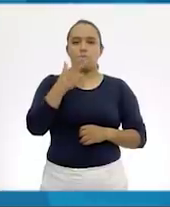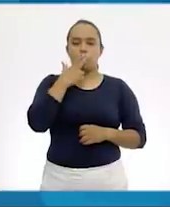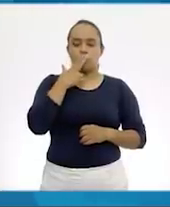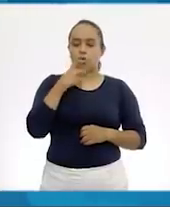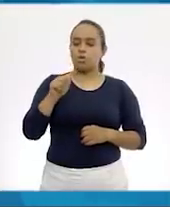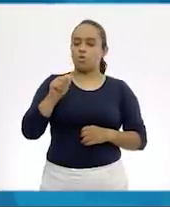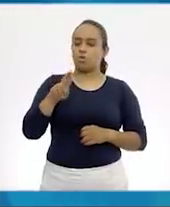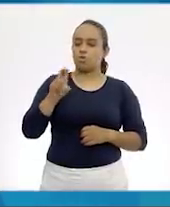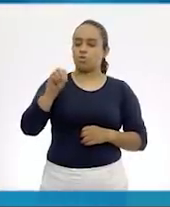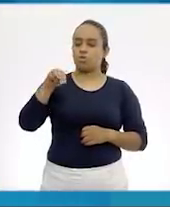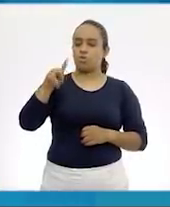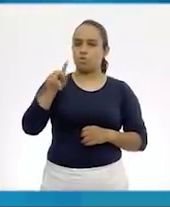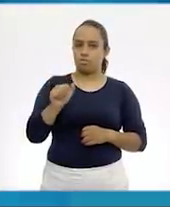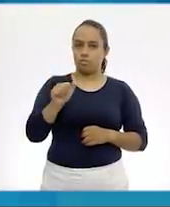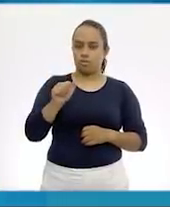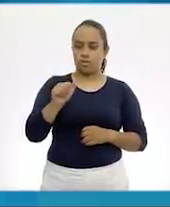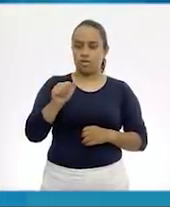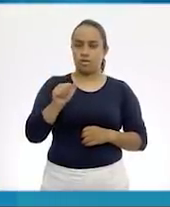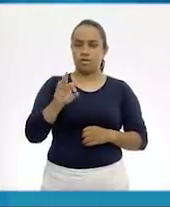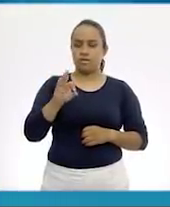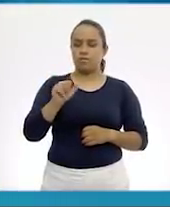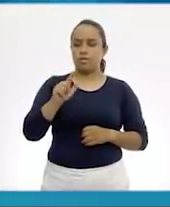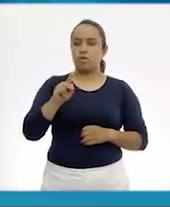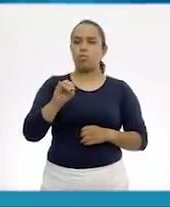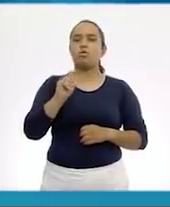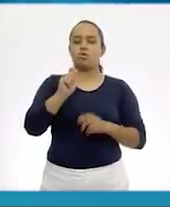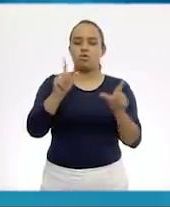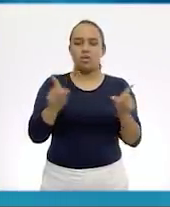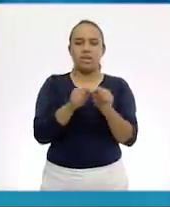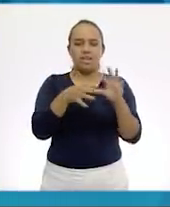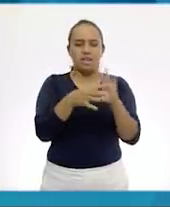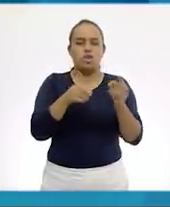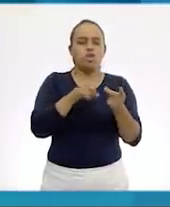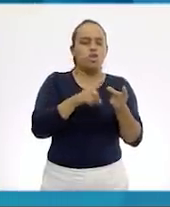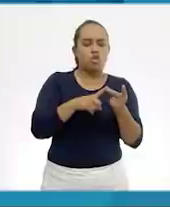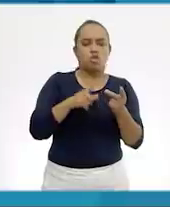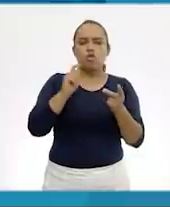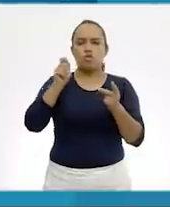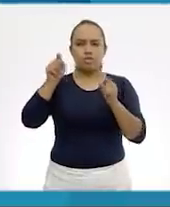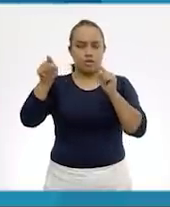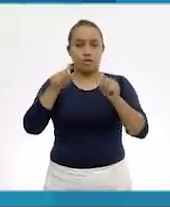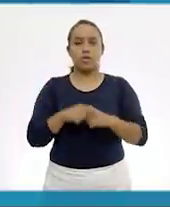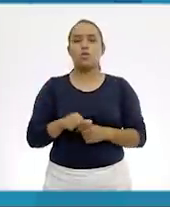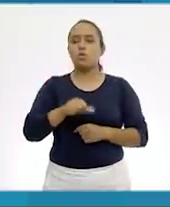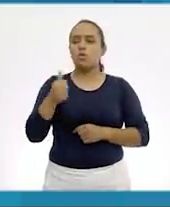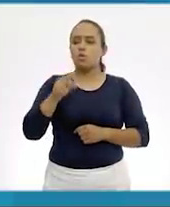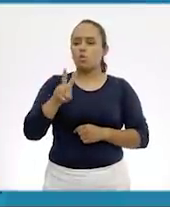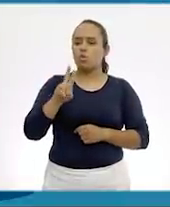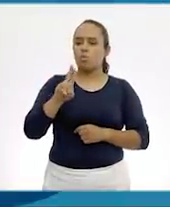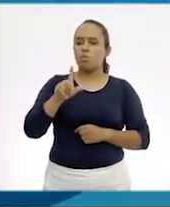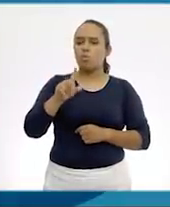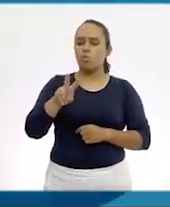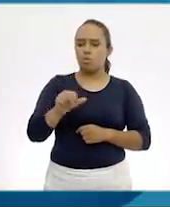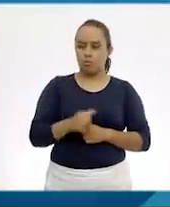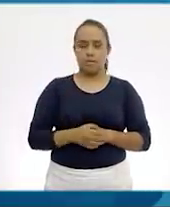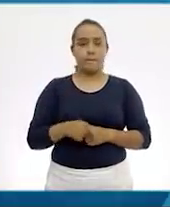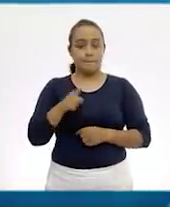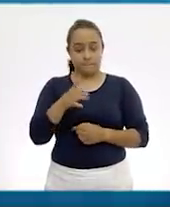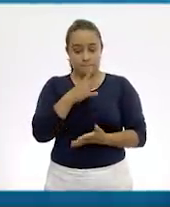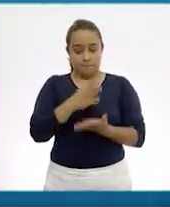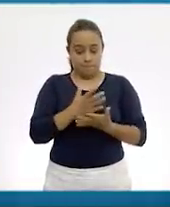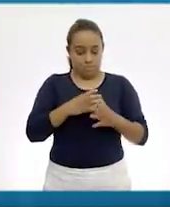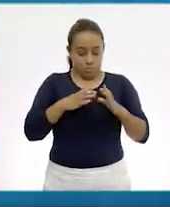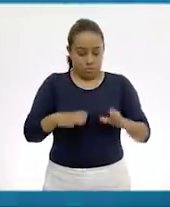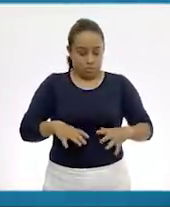falopio, para que lo vean de una manera muy general en dónde están ubicadas. La vulva, por favor. Es el único